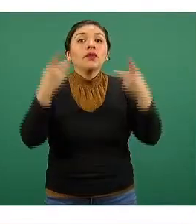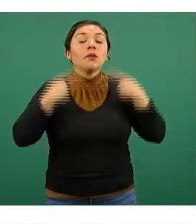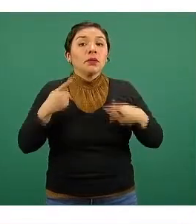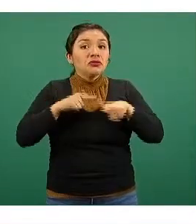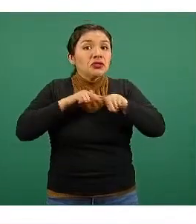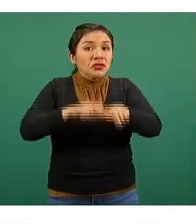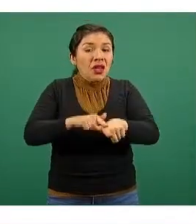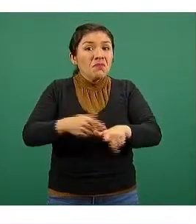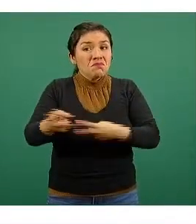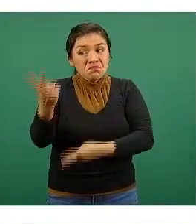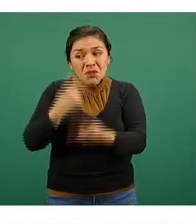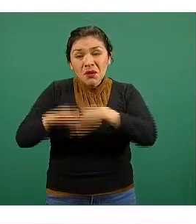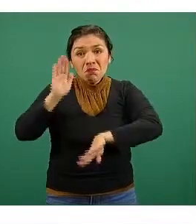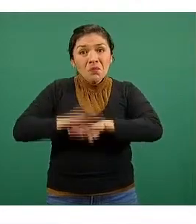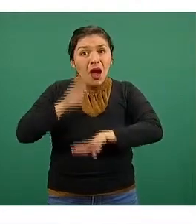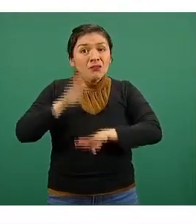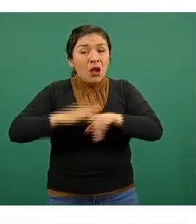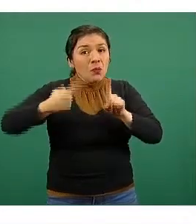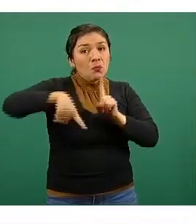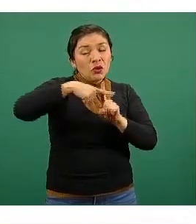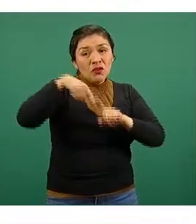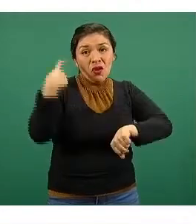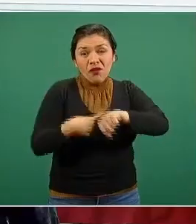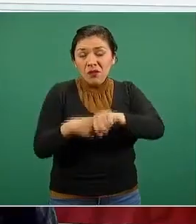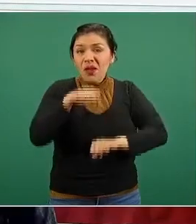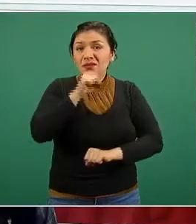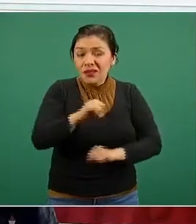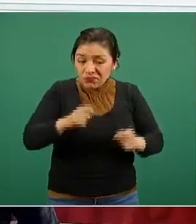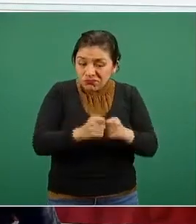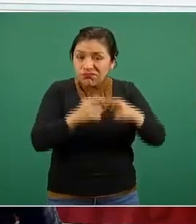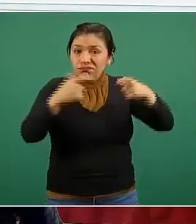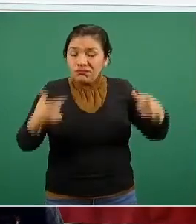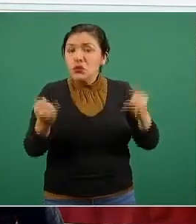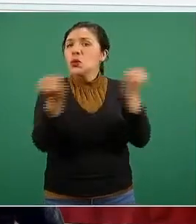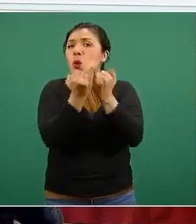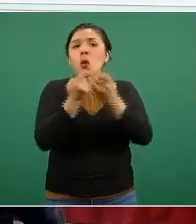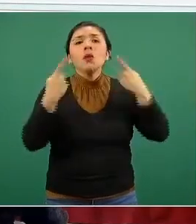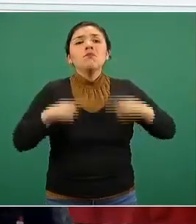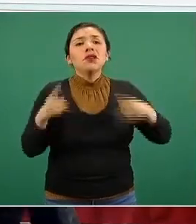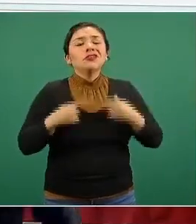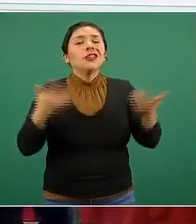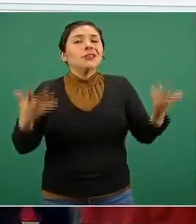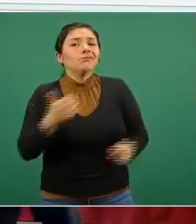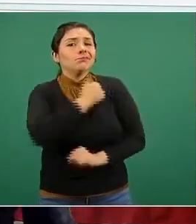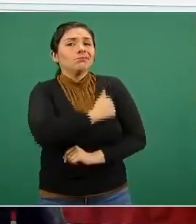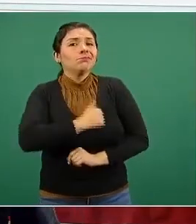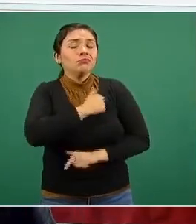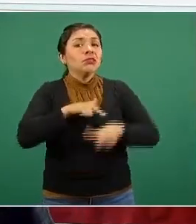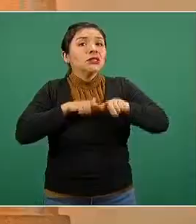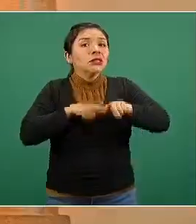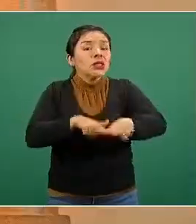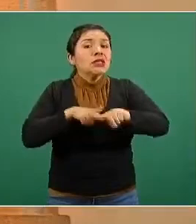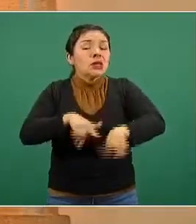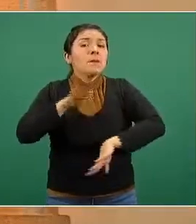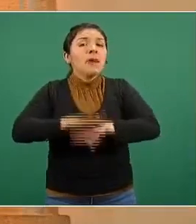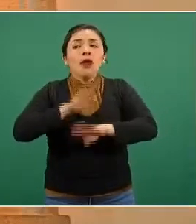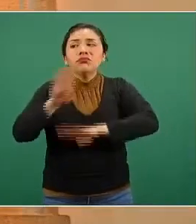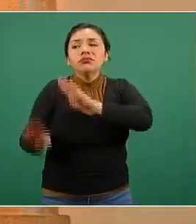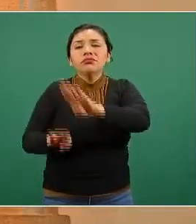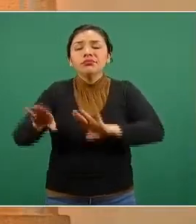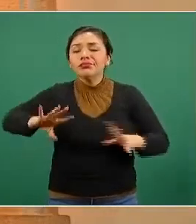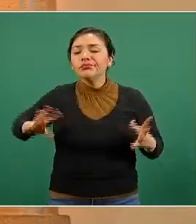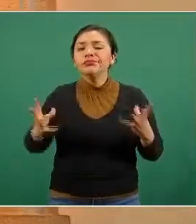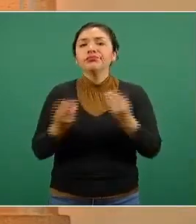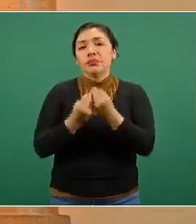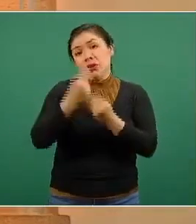sigan siendo confirmadas a la enfermedad y también las personas que lamentablemente puedan continuar falleciendo.